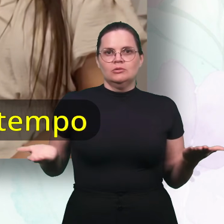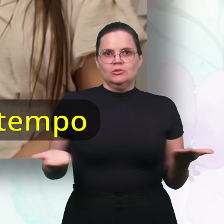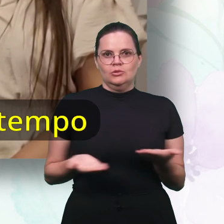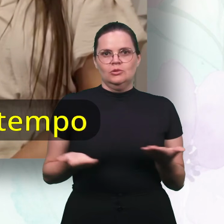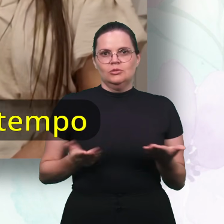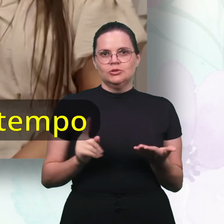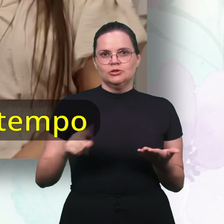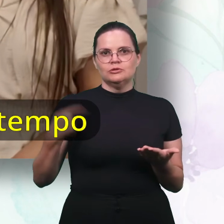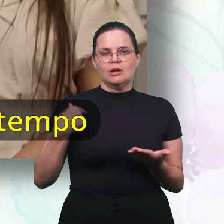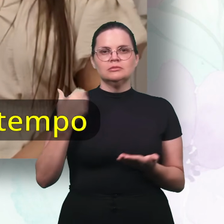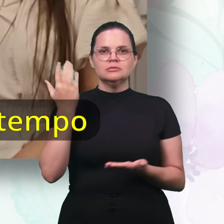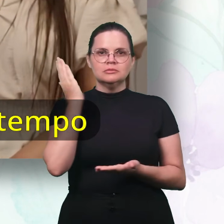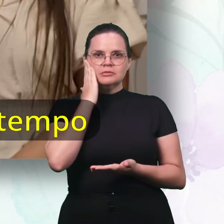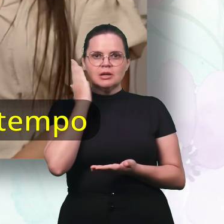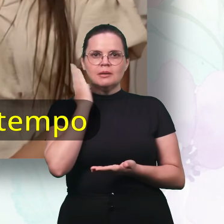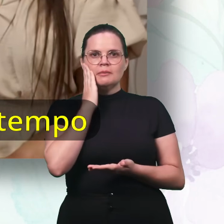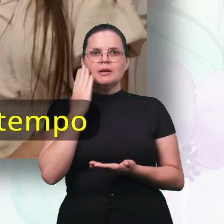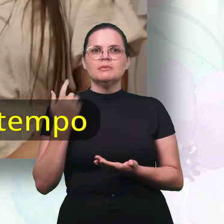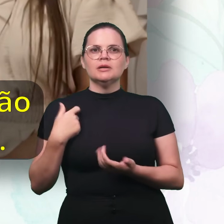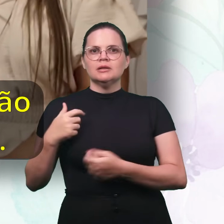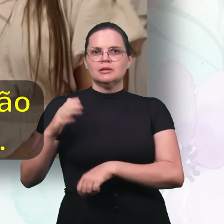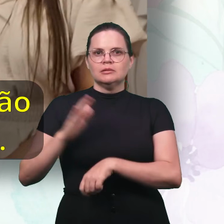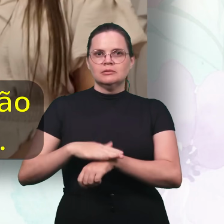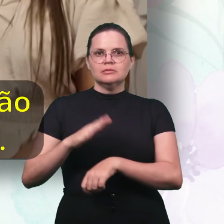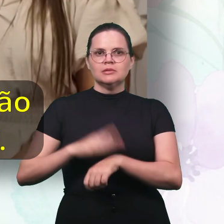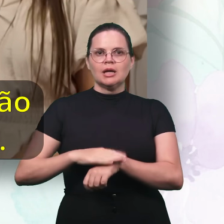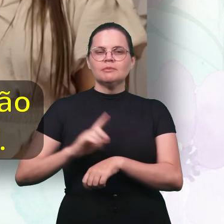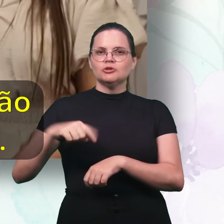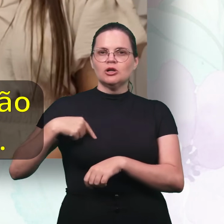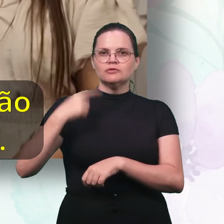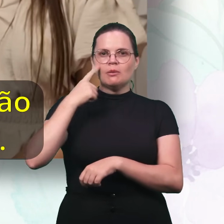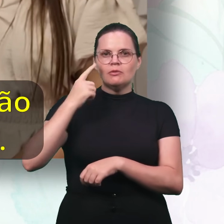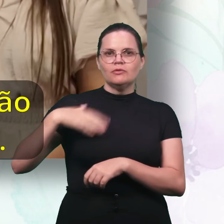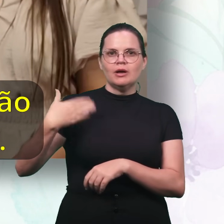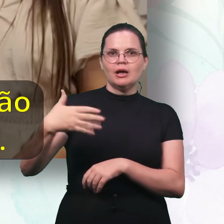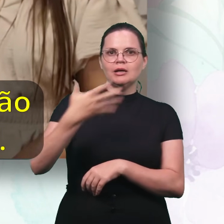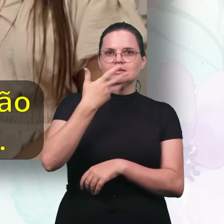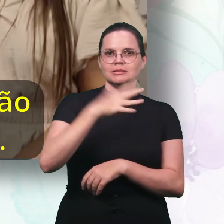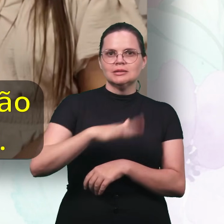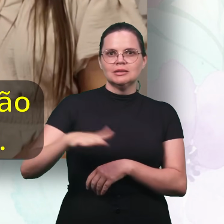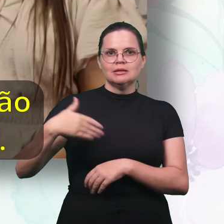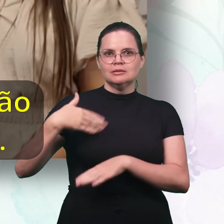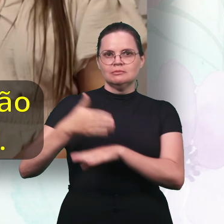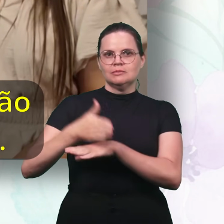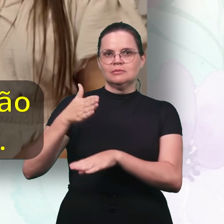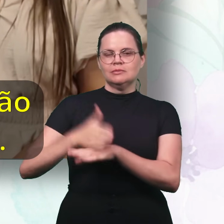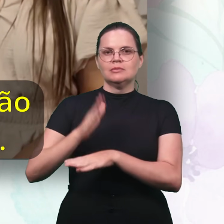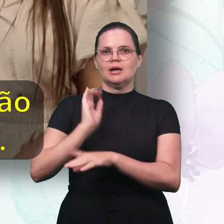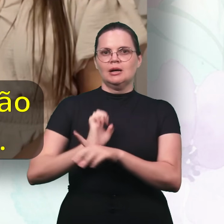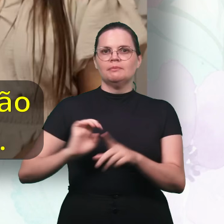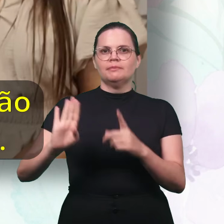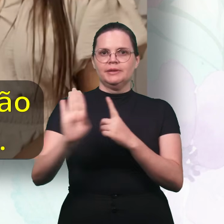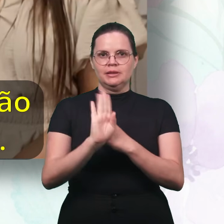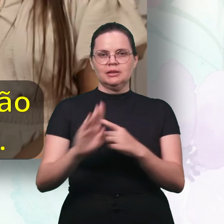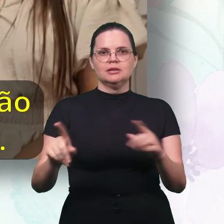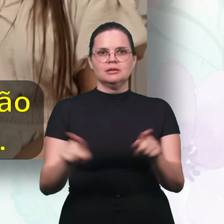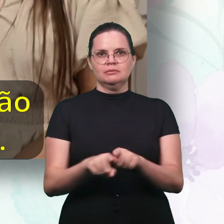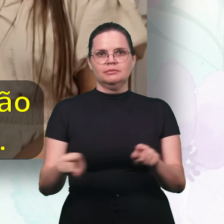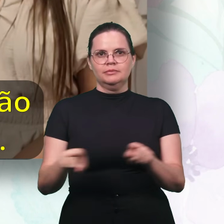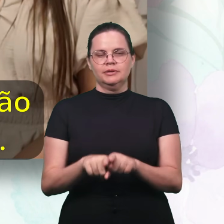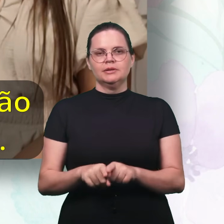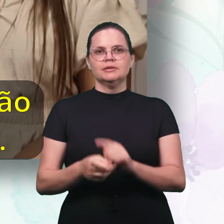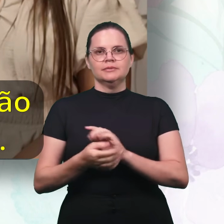día y en el transcurso del tiempo hemos visto cómo niños frecuentaron y están frecuentando